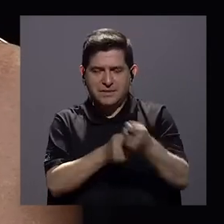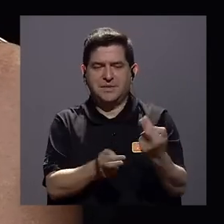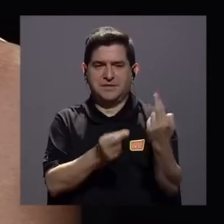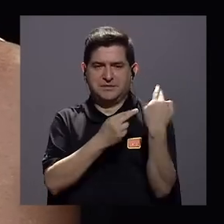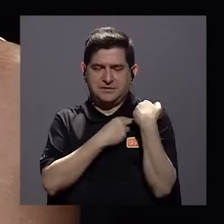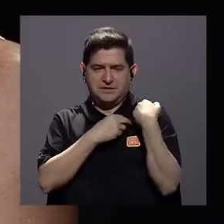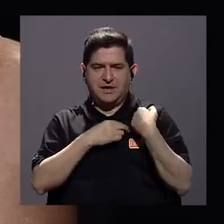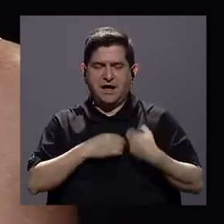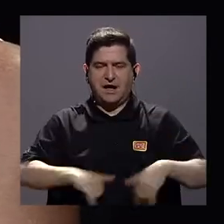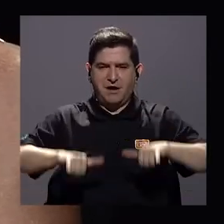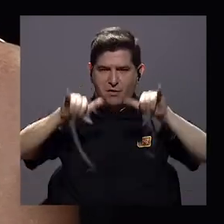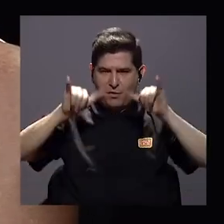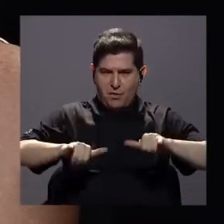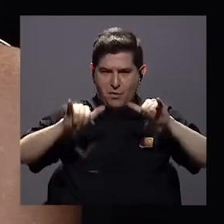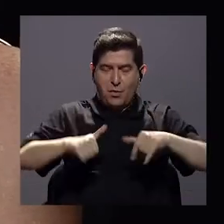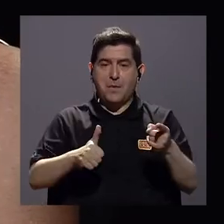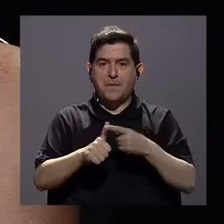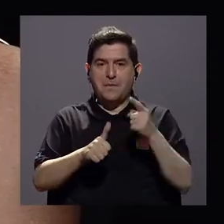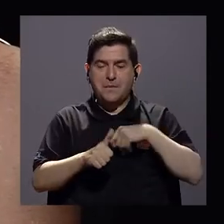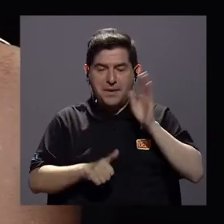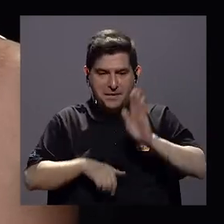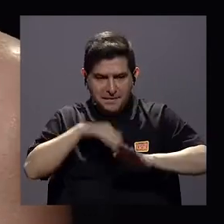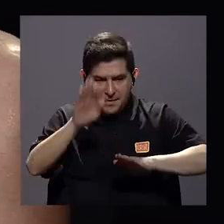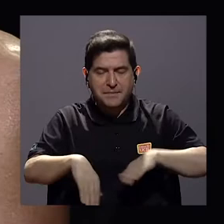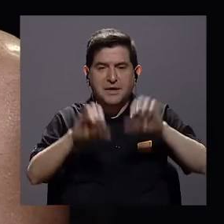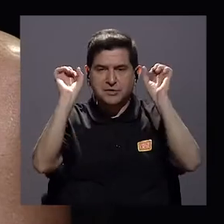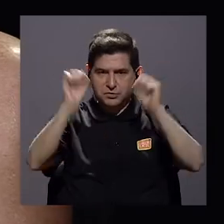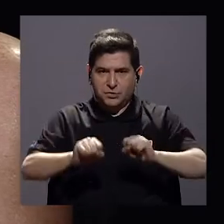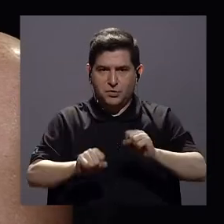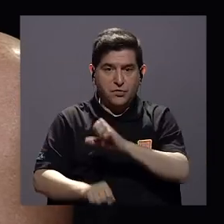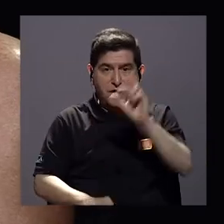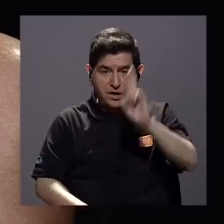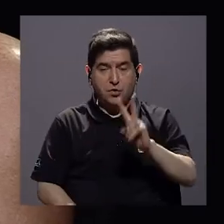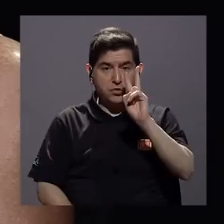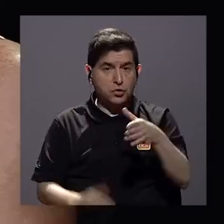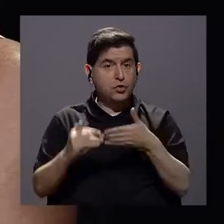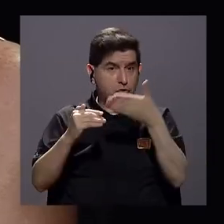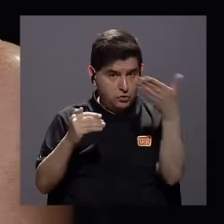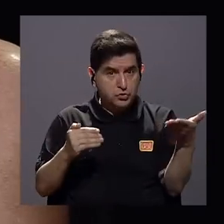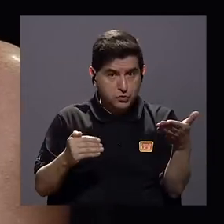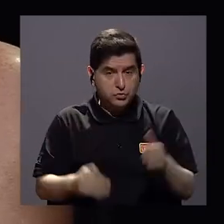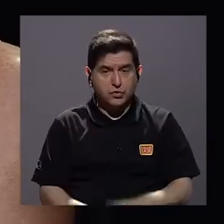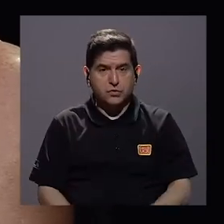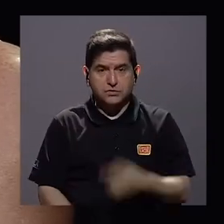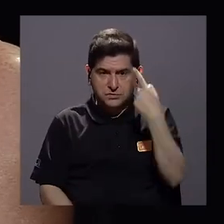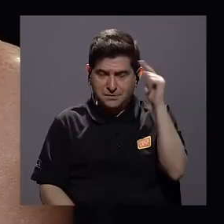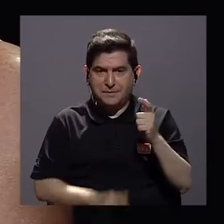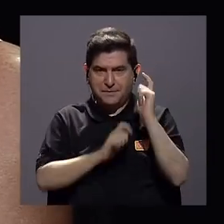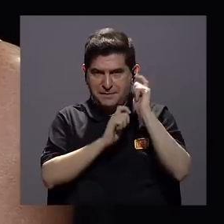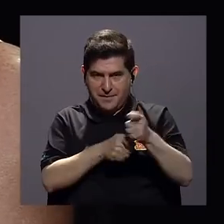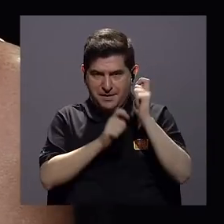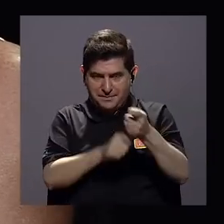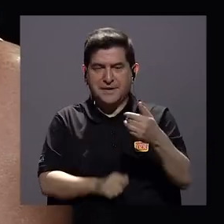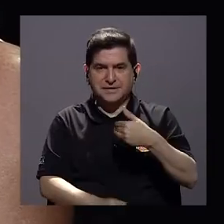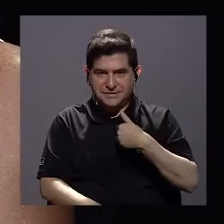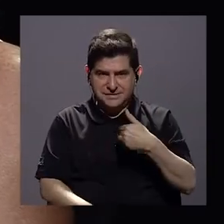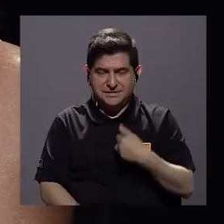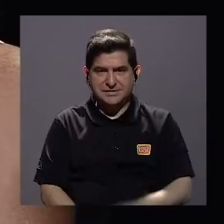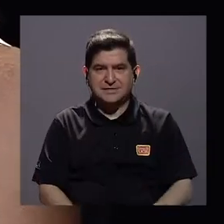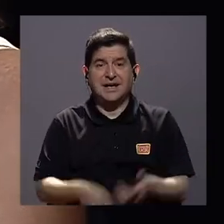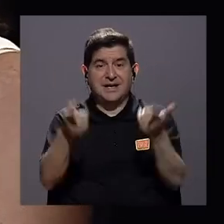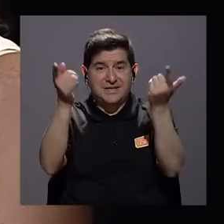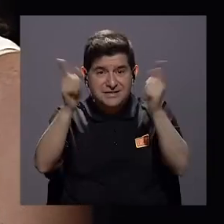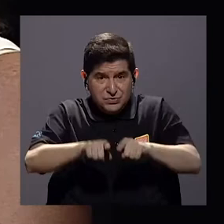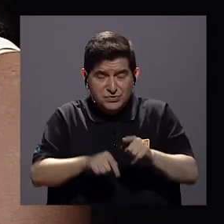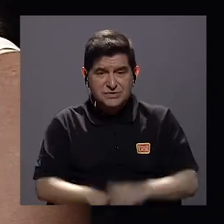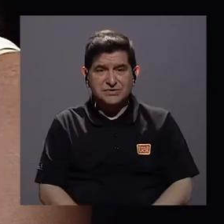y sostenible es el primer paso para lograrlo. Y en Costa Rica esos dos elementos para las pesquerías que tenemos se han dado